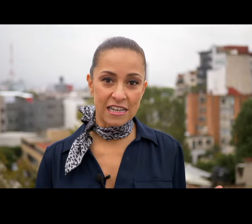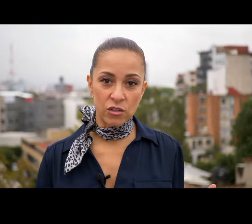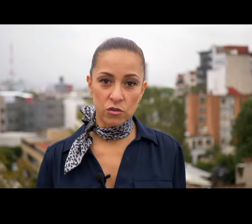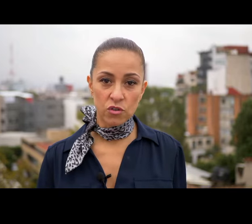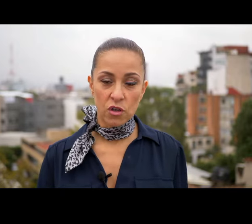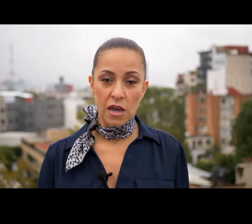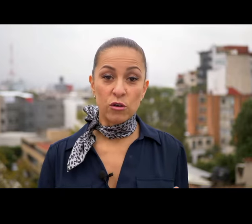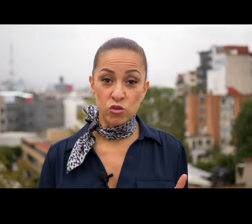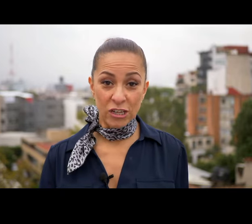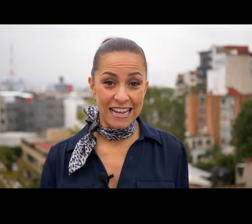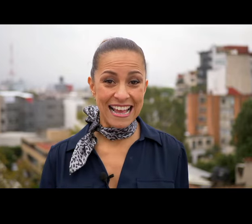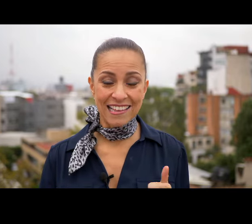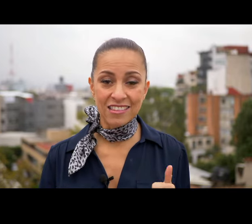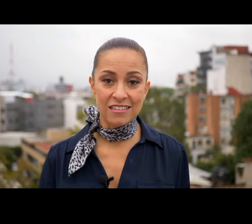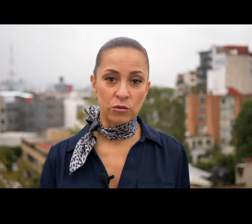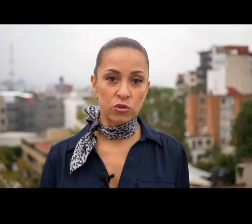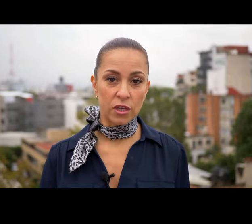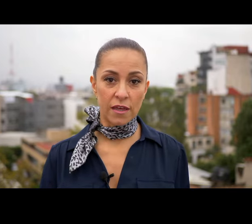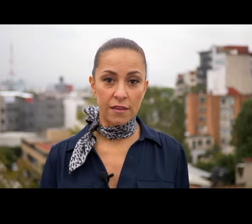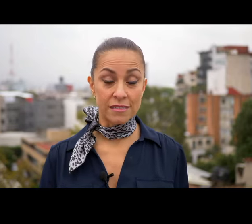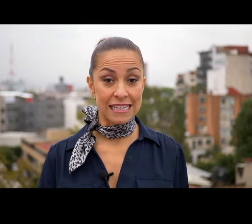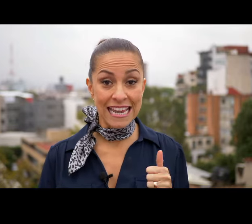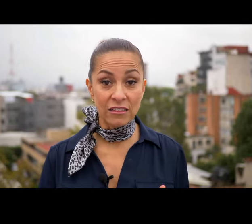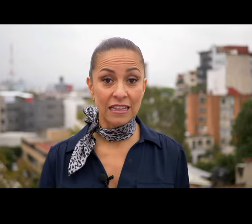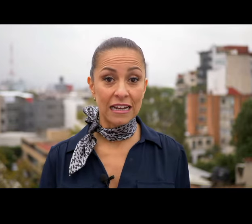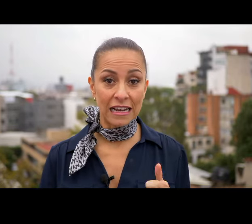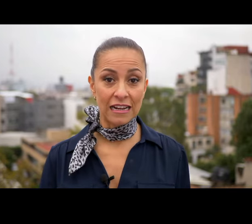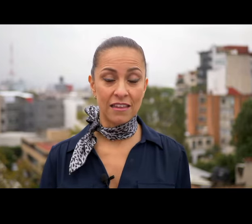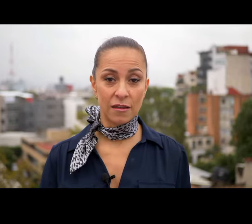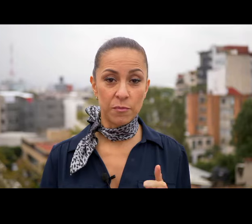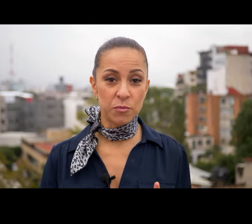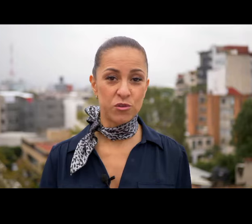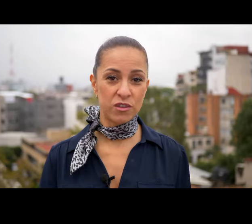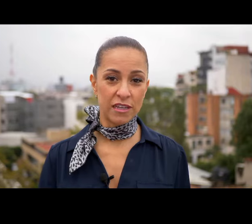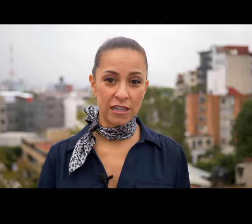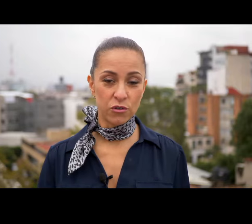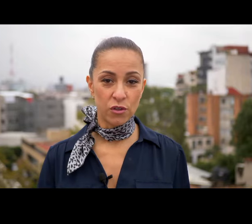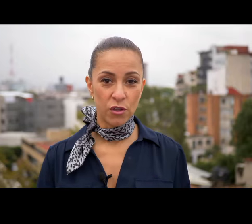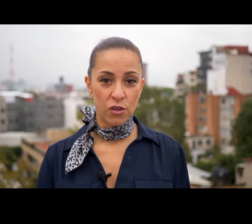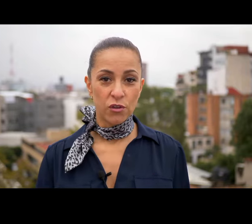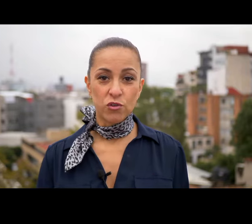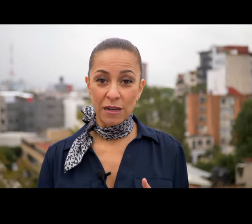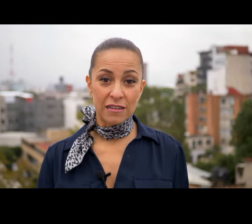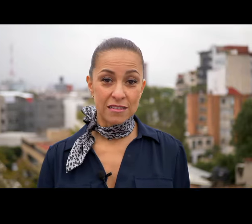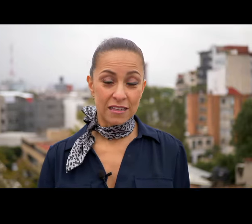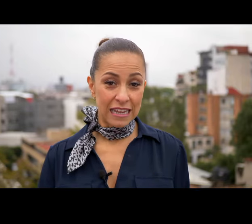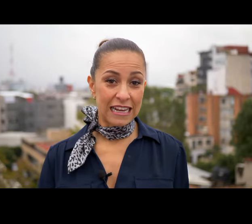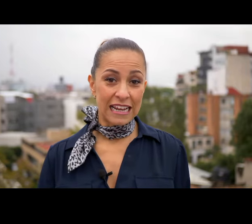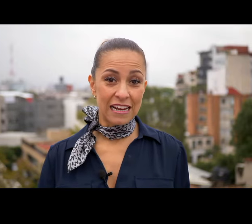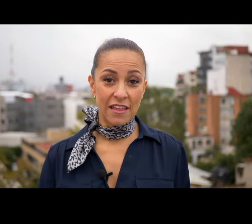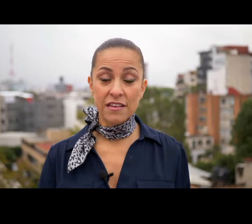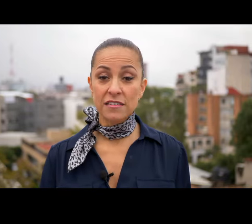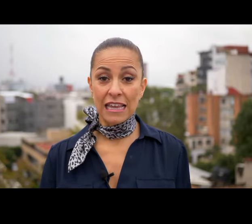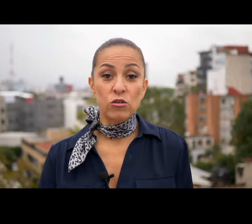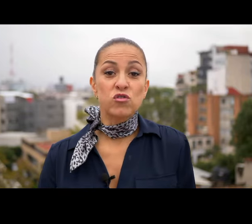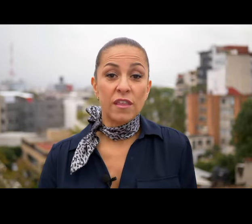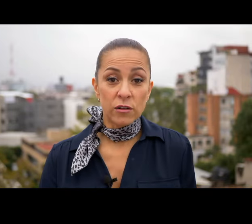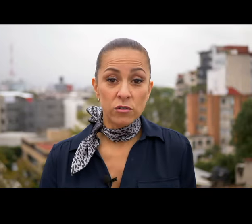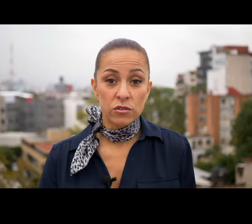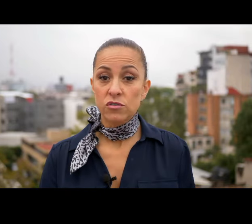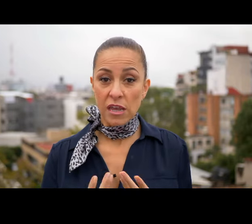hace 3 años a consignar ante las autoridades y ante la legalidad del propio sindicato sobre las ilegalidades